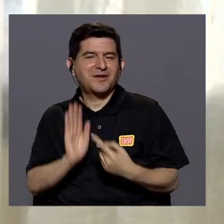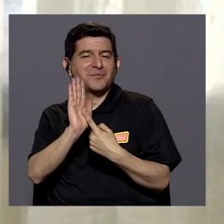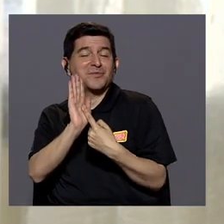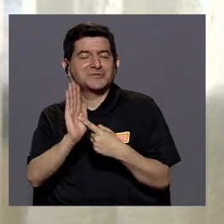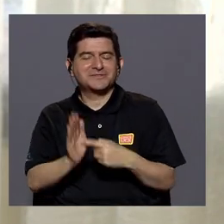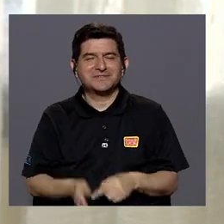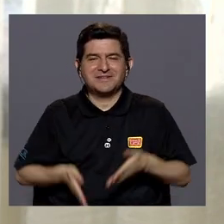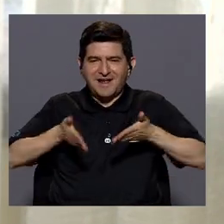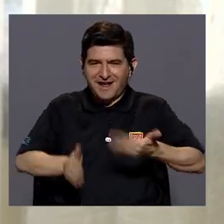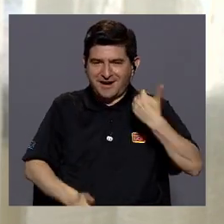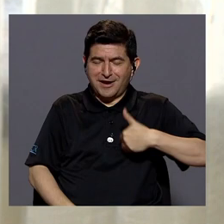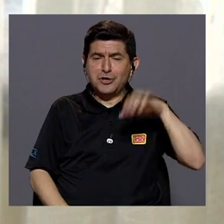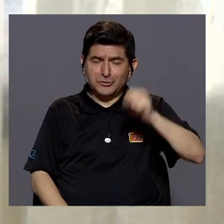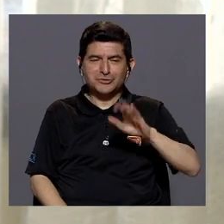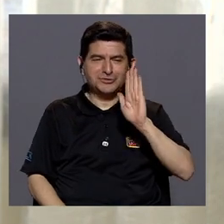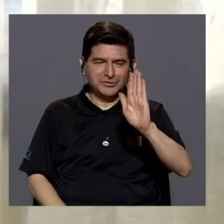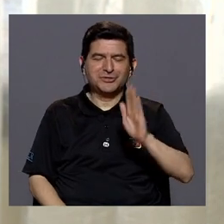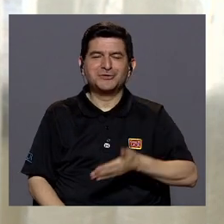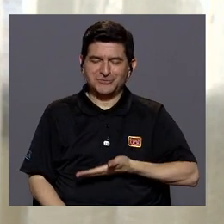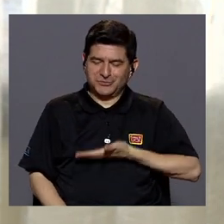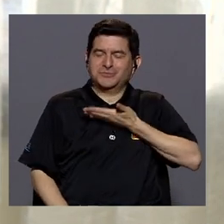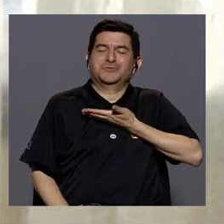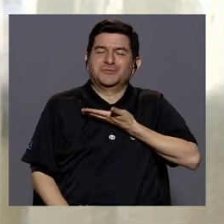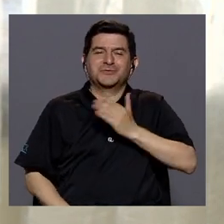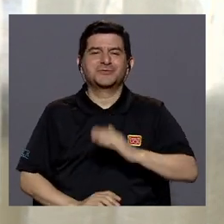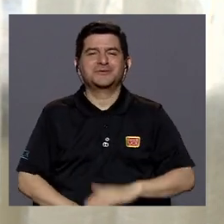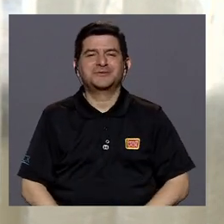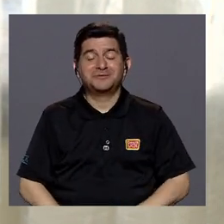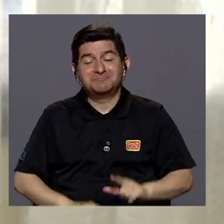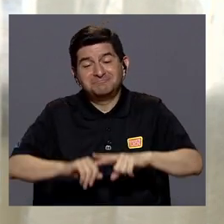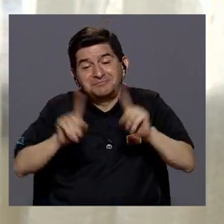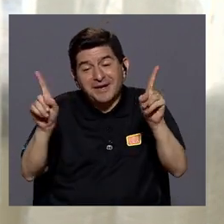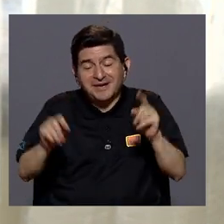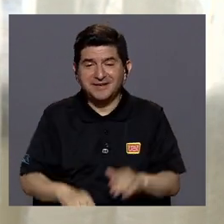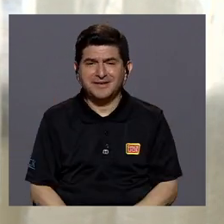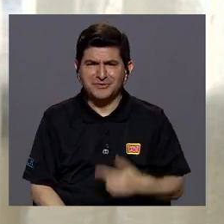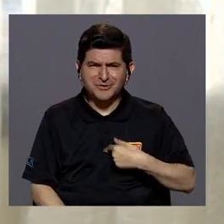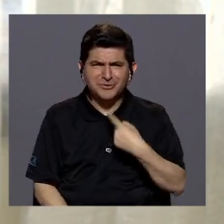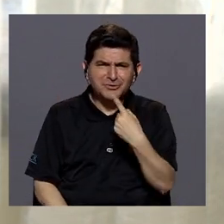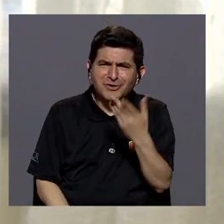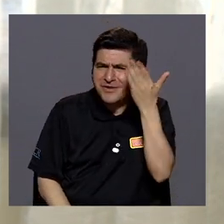entonces. Claro, era el orgullo de él. Pero le digo porque